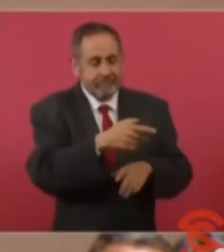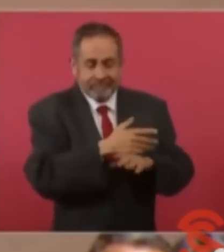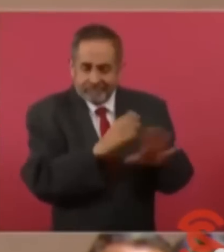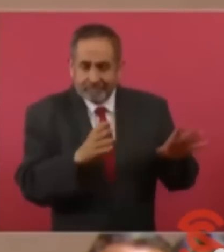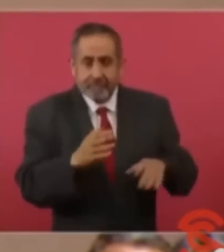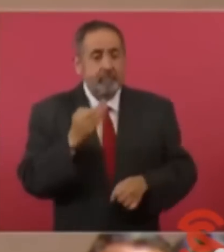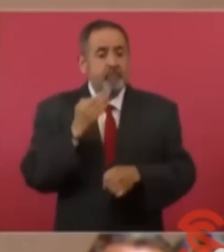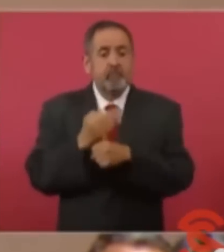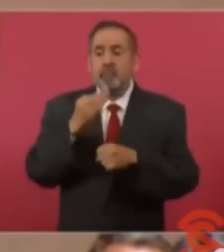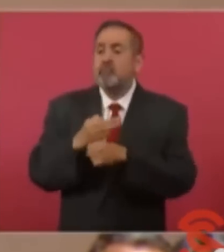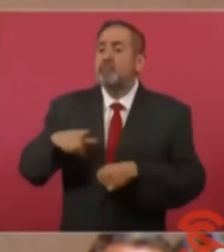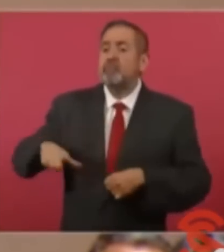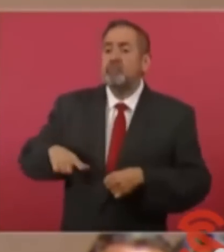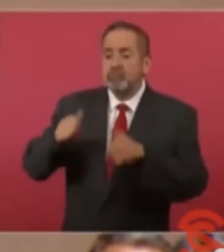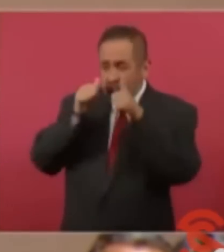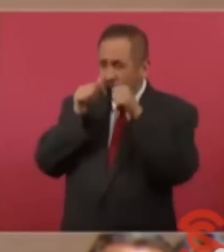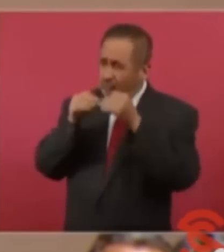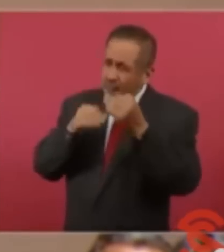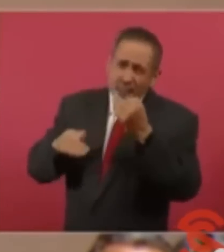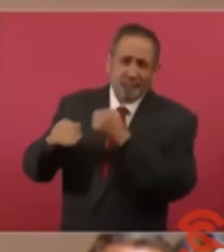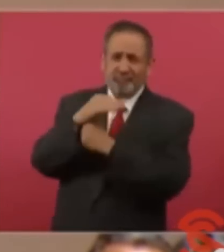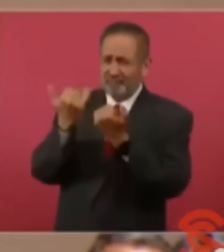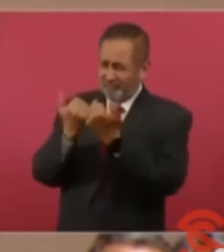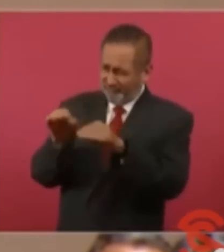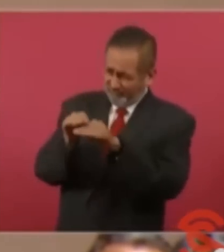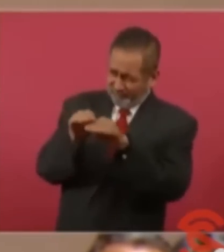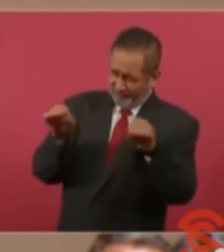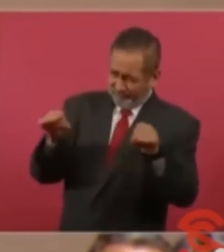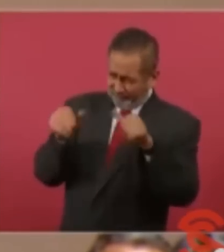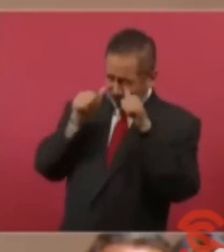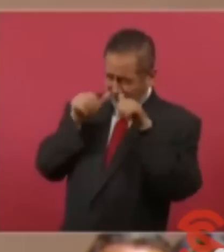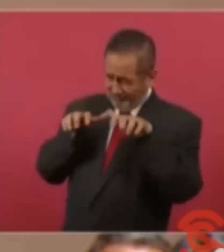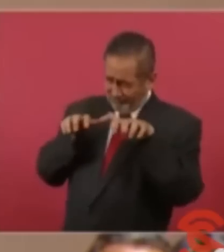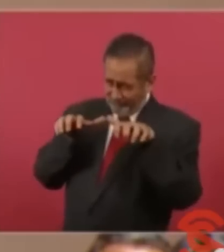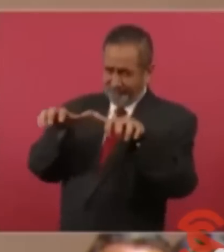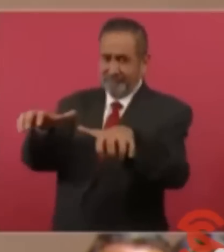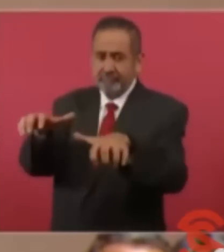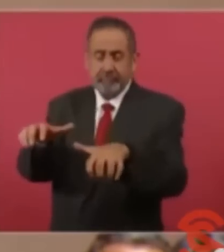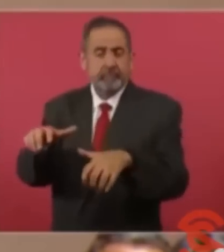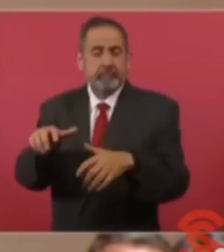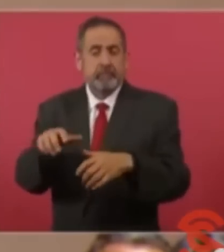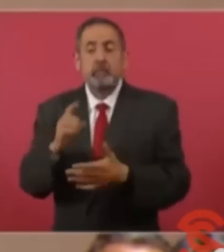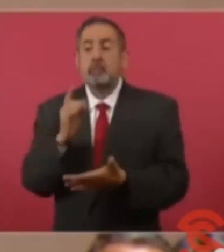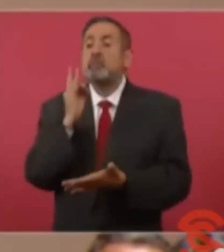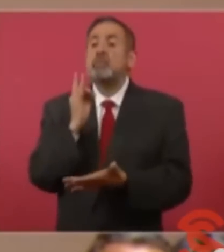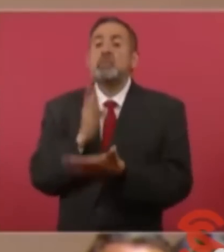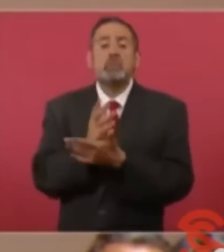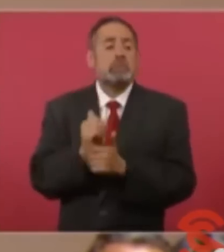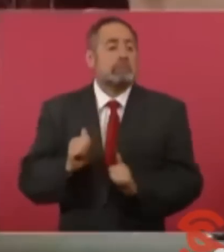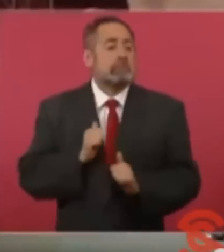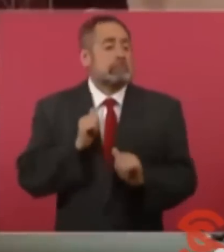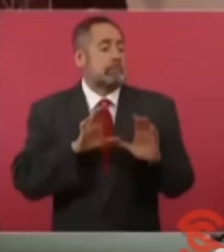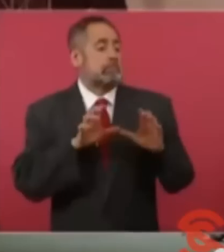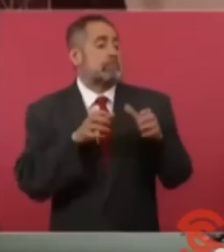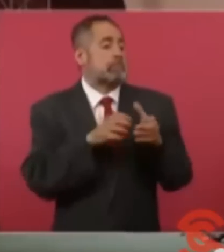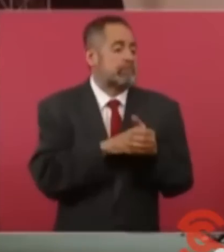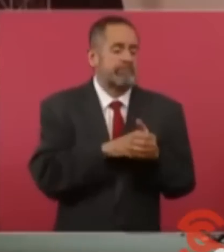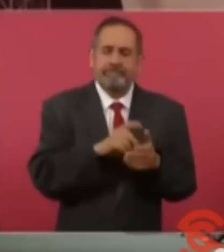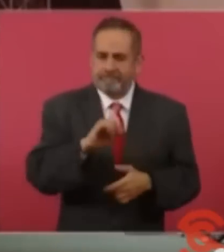gobierna para todas y todos, y no solo en beneficio de una